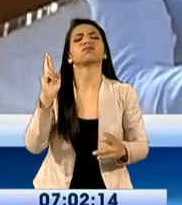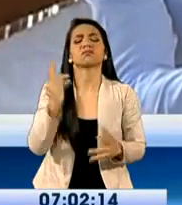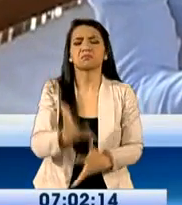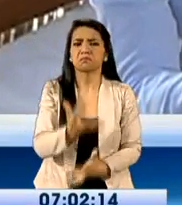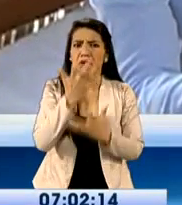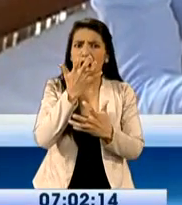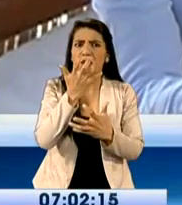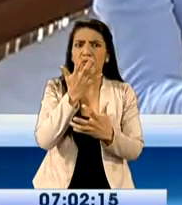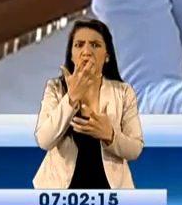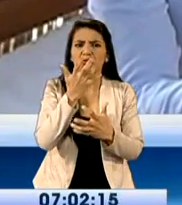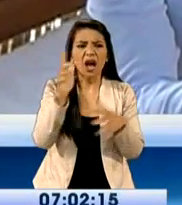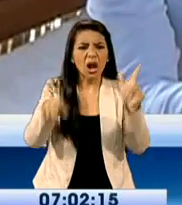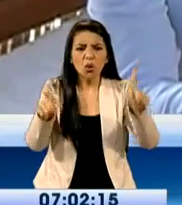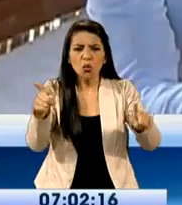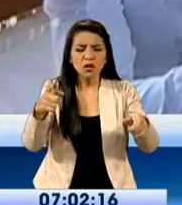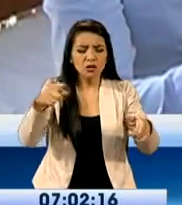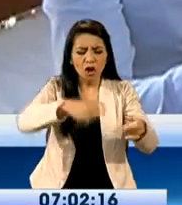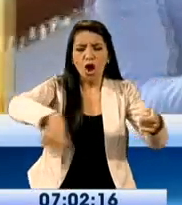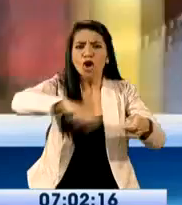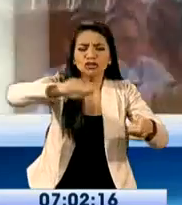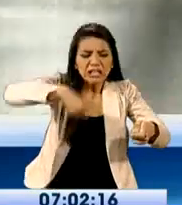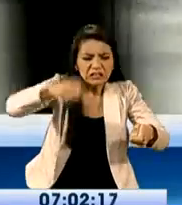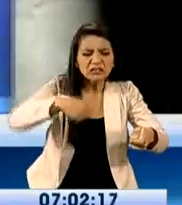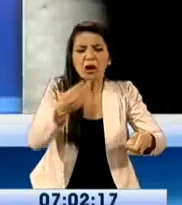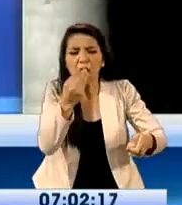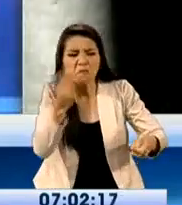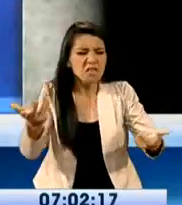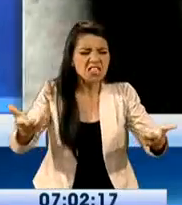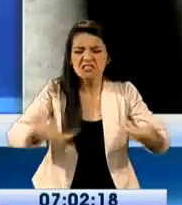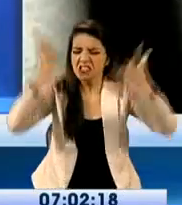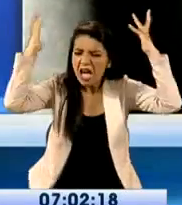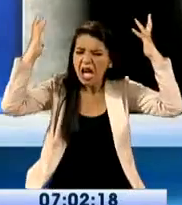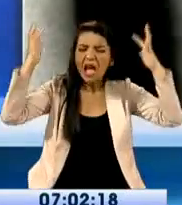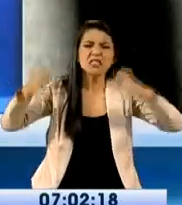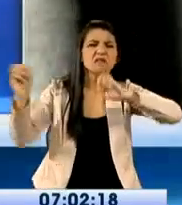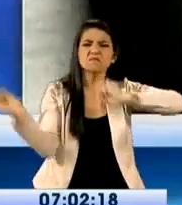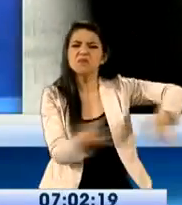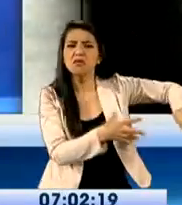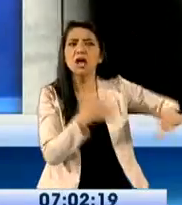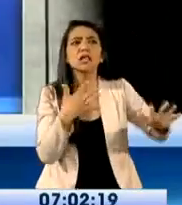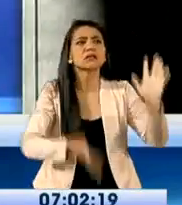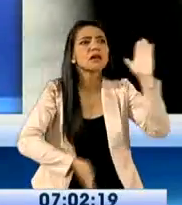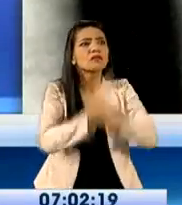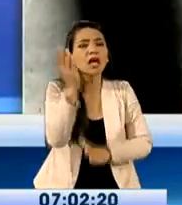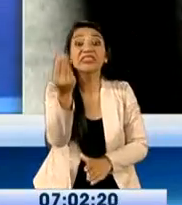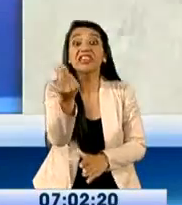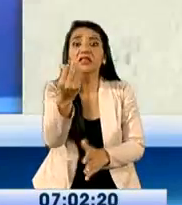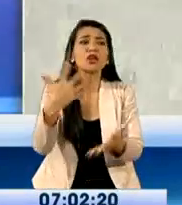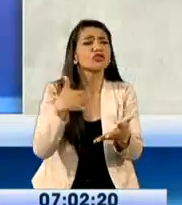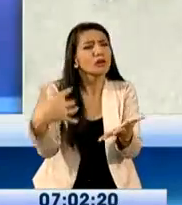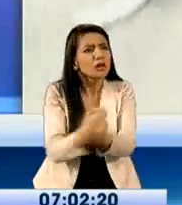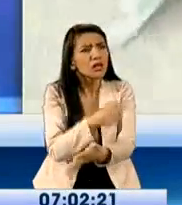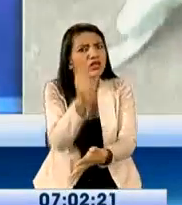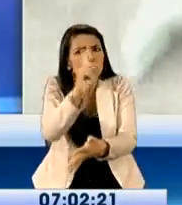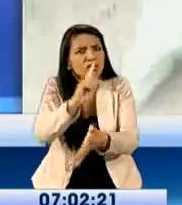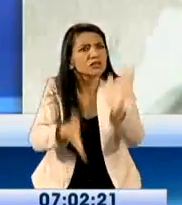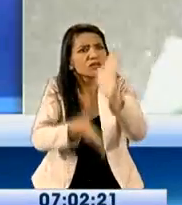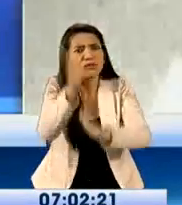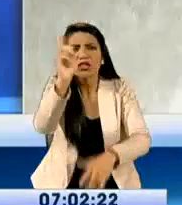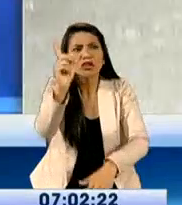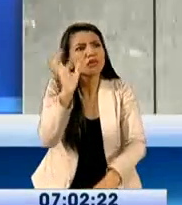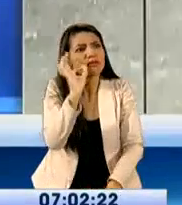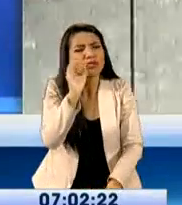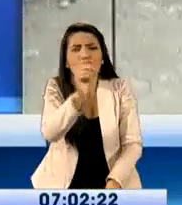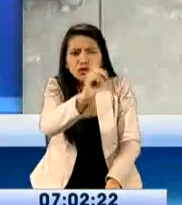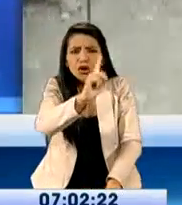las golpeaba, que no había comida, no sé dónde sacaba plata, y él se iba y yo le quitaba la plata para que no se fuera ni anduviera